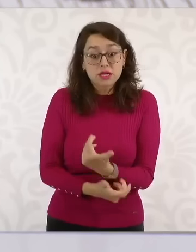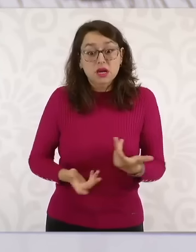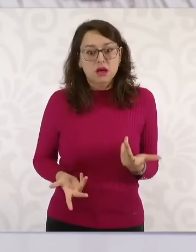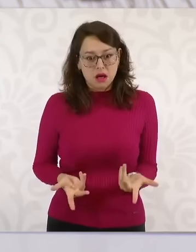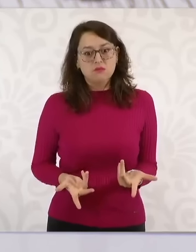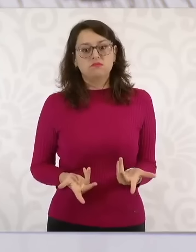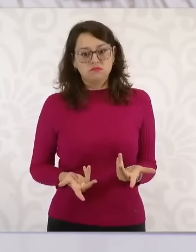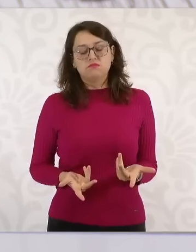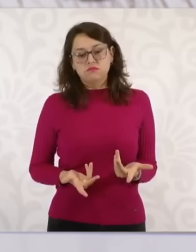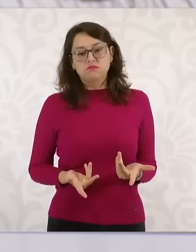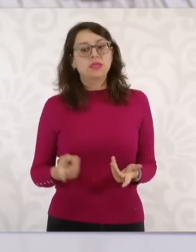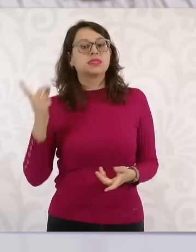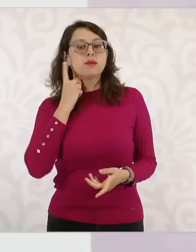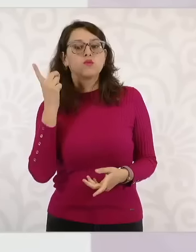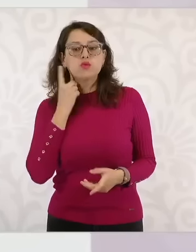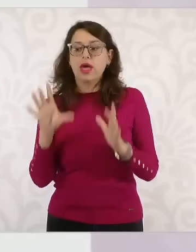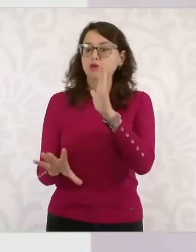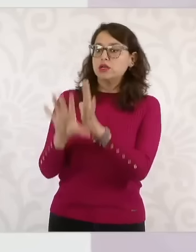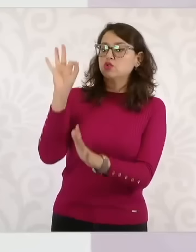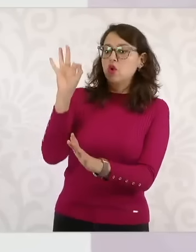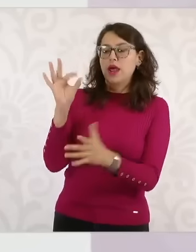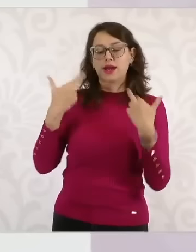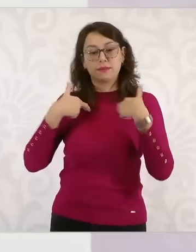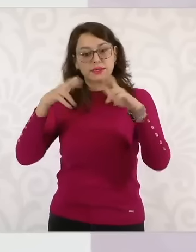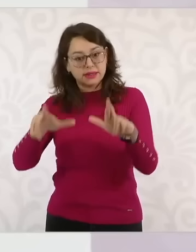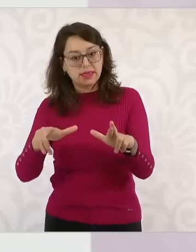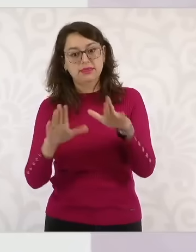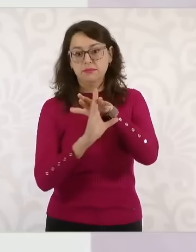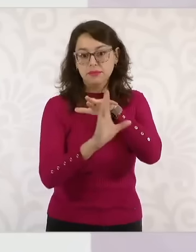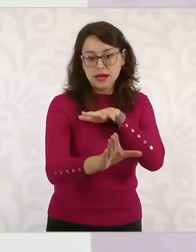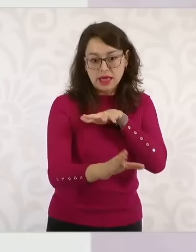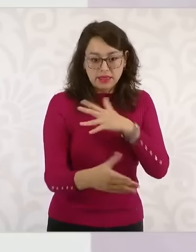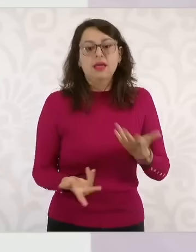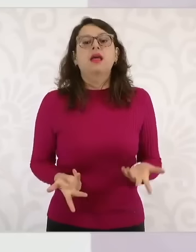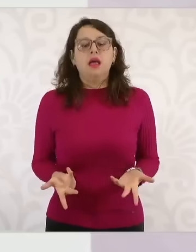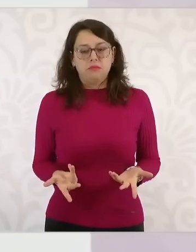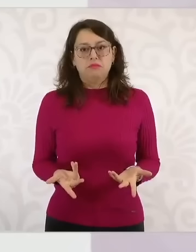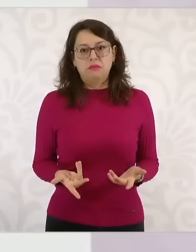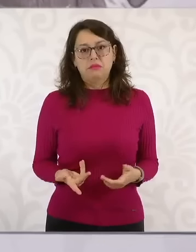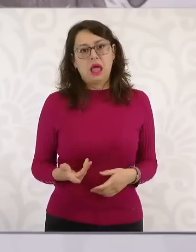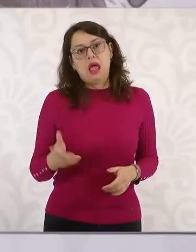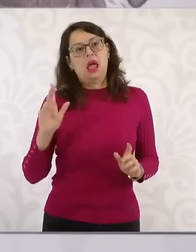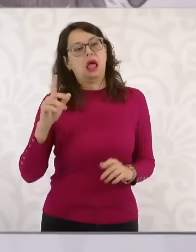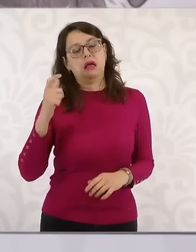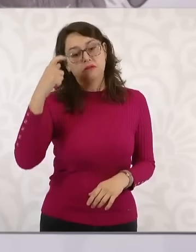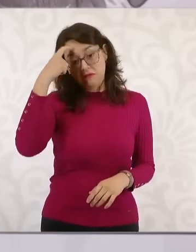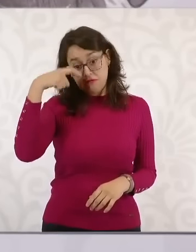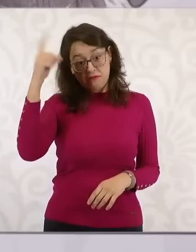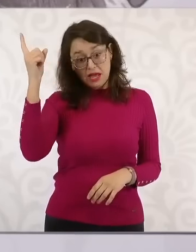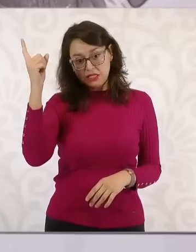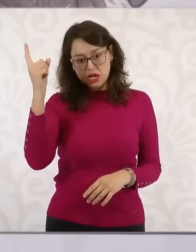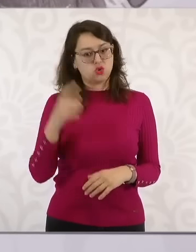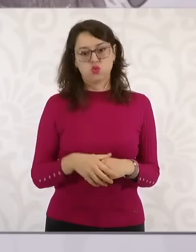tener diputados electos por ellos, elegidos por ellos. Entonces no es trivial como, entonces están analizando